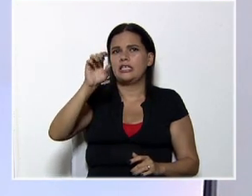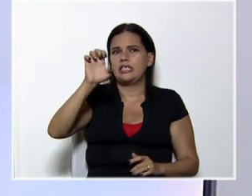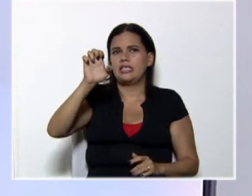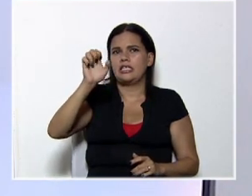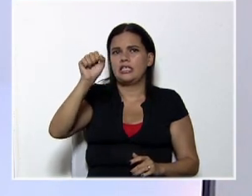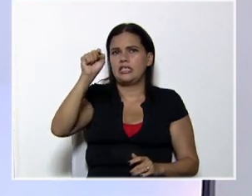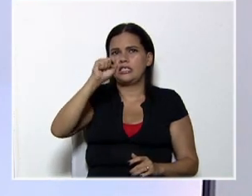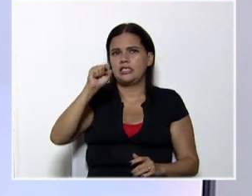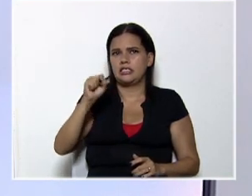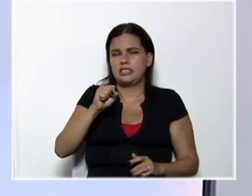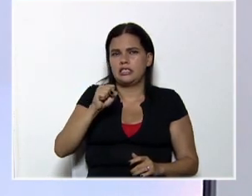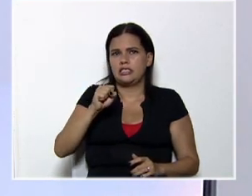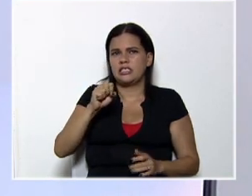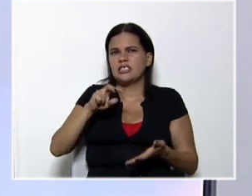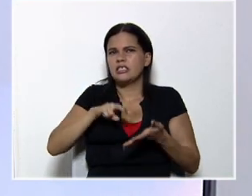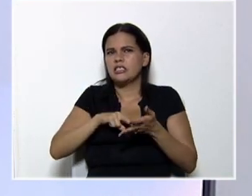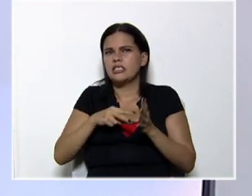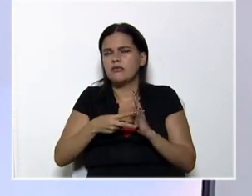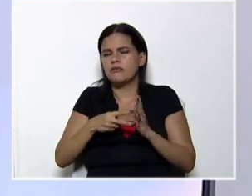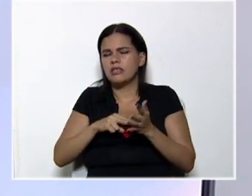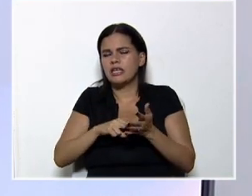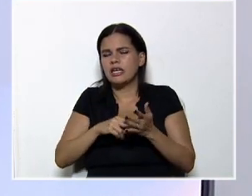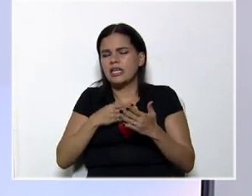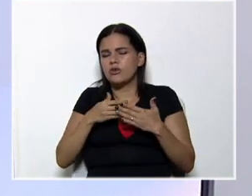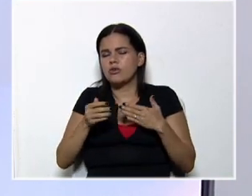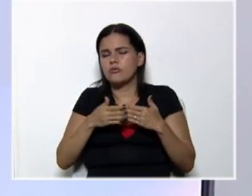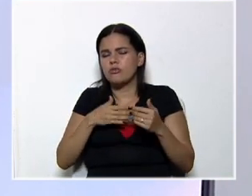la hipotenusa, que es el lado más largo,